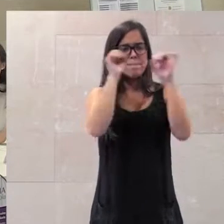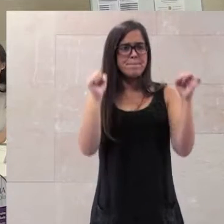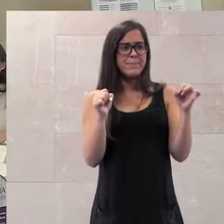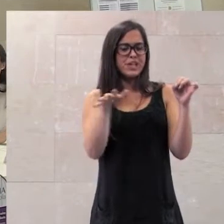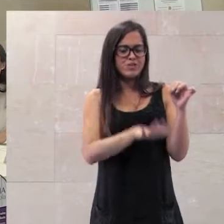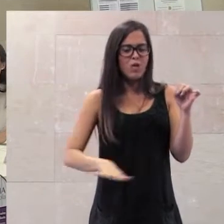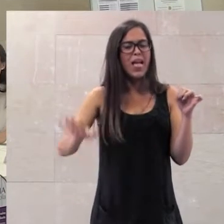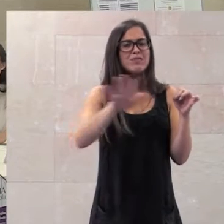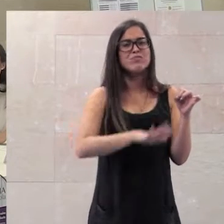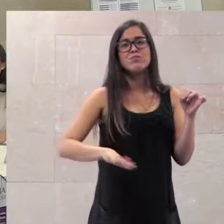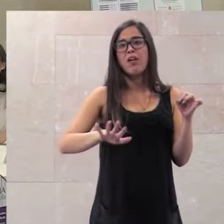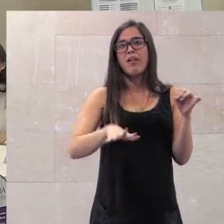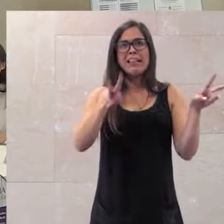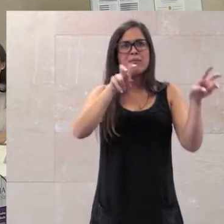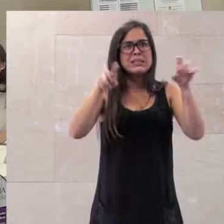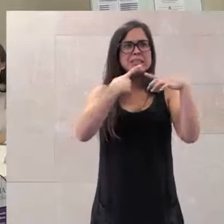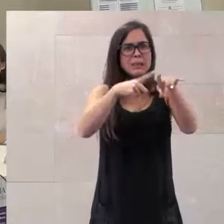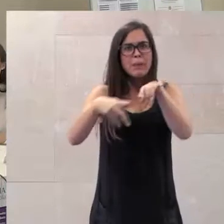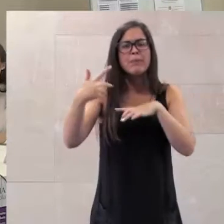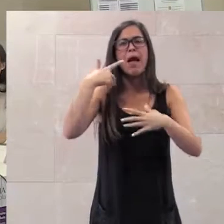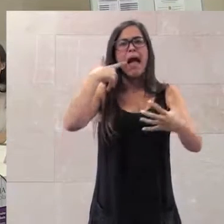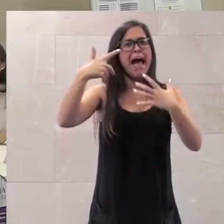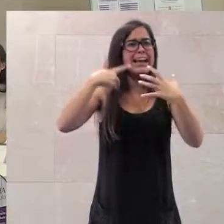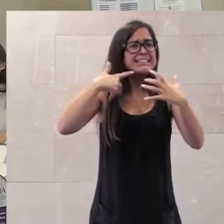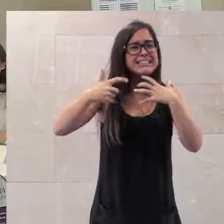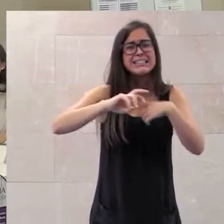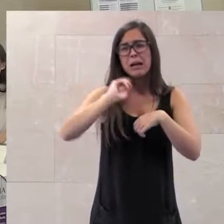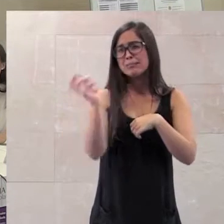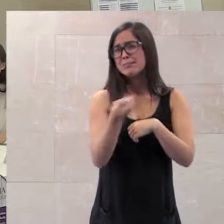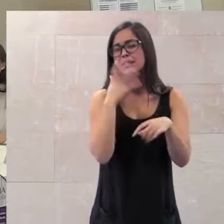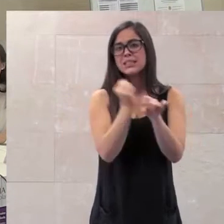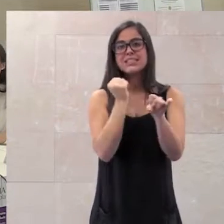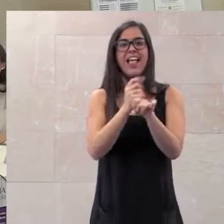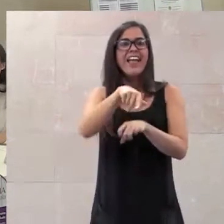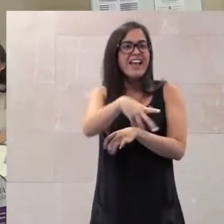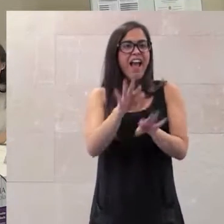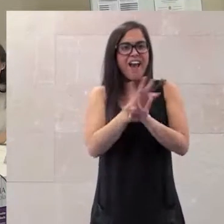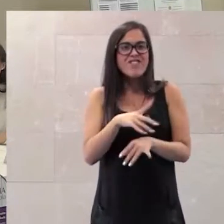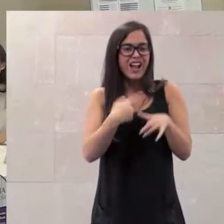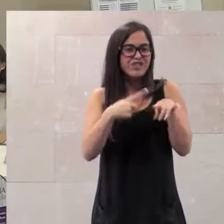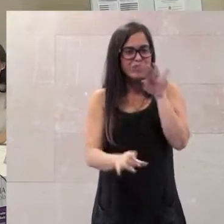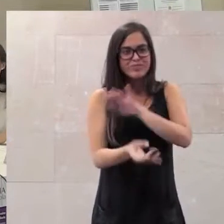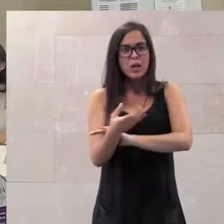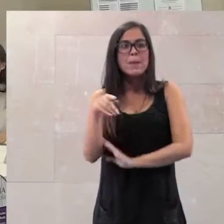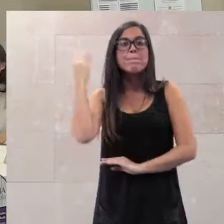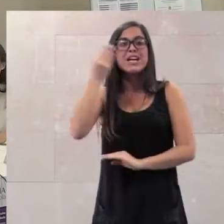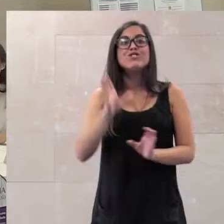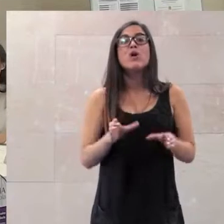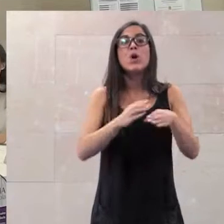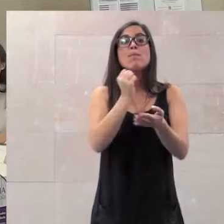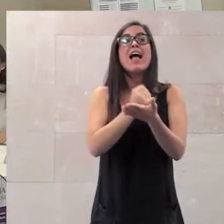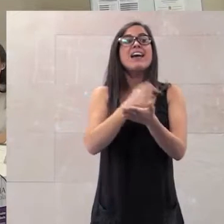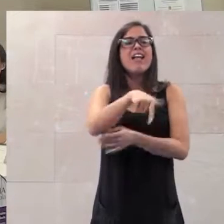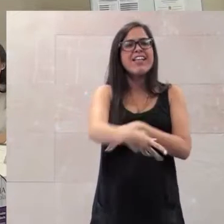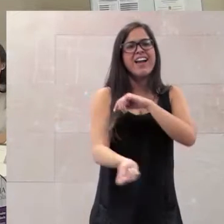espacio que se trabaja desde todas las temáticas artísticas posibles y surgen cosas increíbles, ¿no? Y las Caprichosas, bueno, yo creo que de hecho a Gasteiz van a